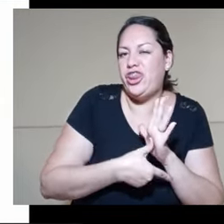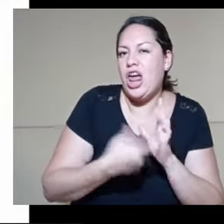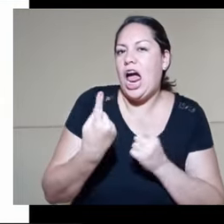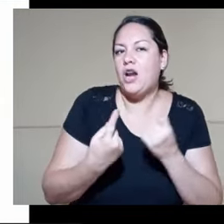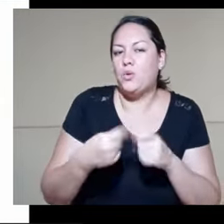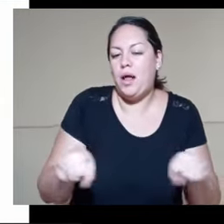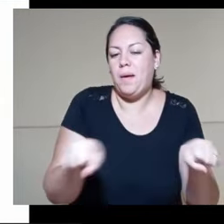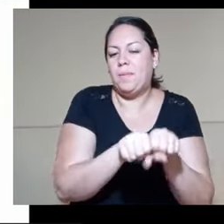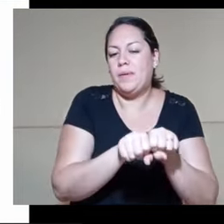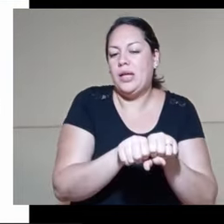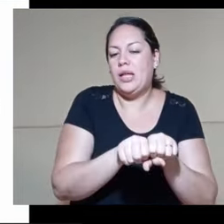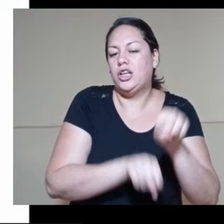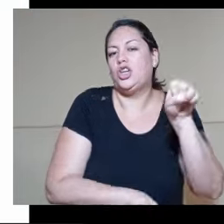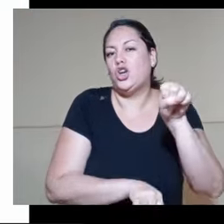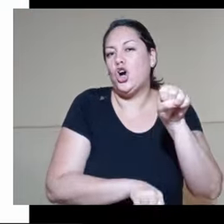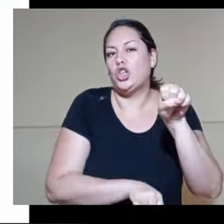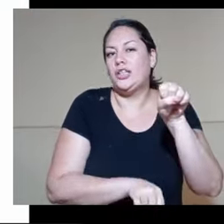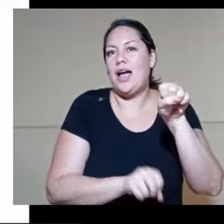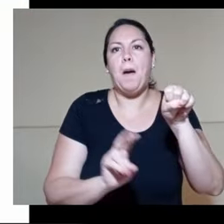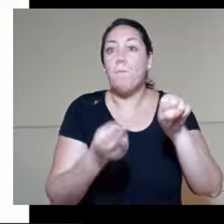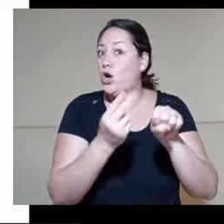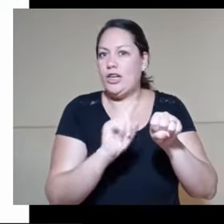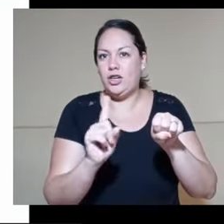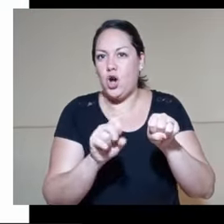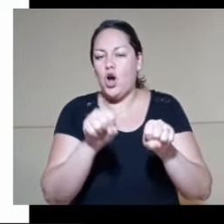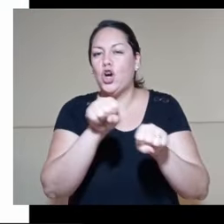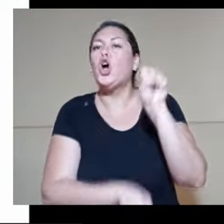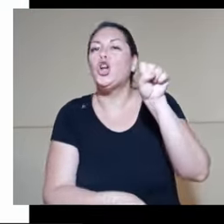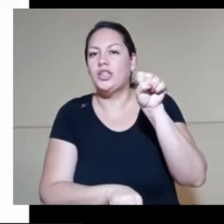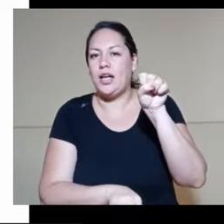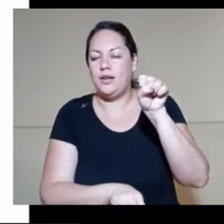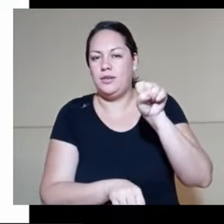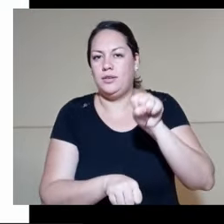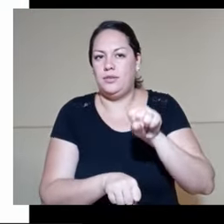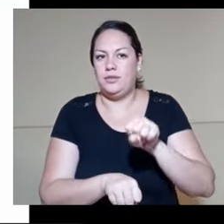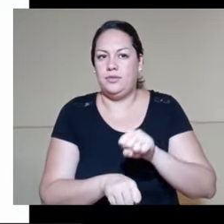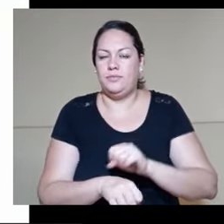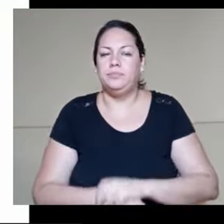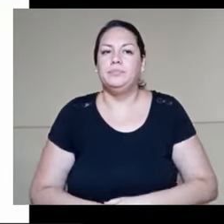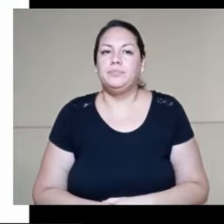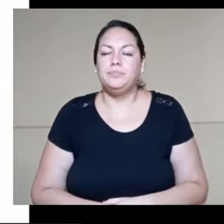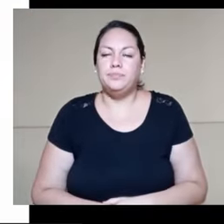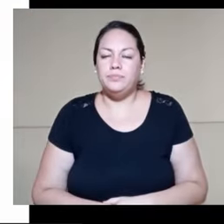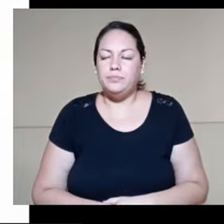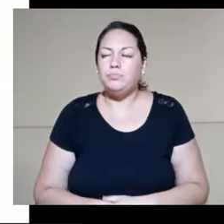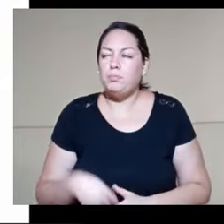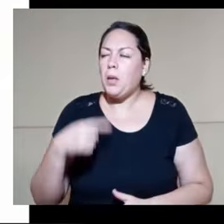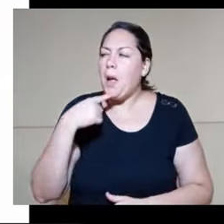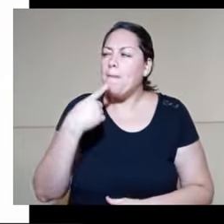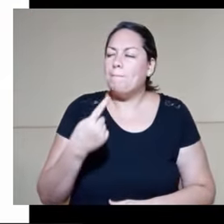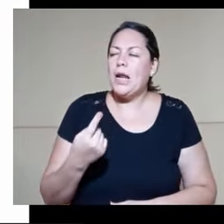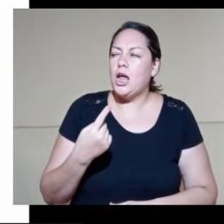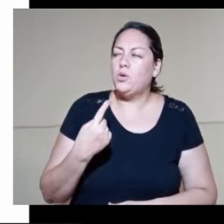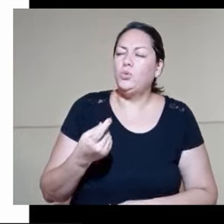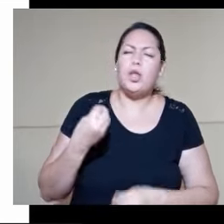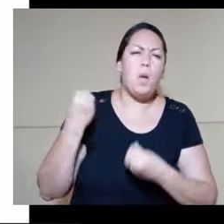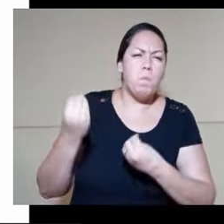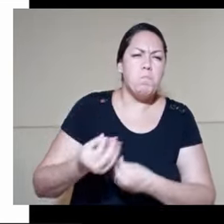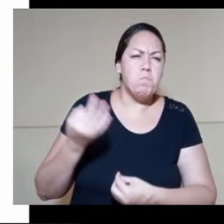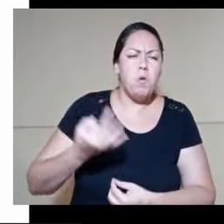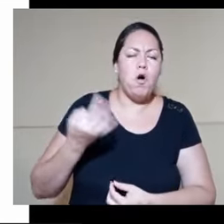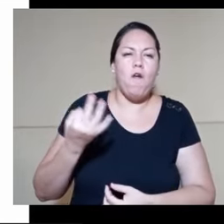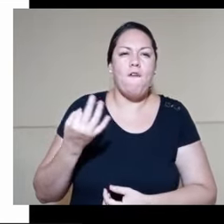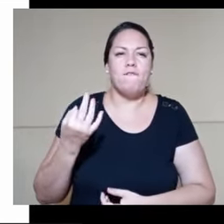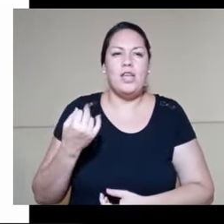veces destruye algunas sinapsis. No es que las mata las neuronas, pero destruye sinapsis, ¿no es cierto? Está muy bueno el aporte que haces,